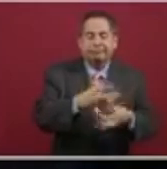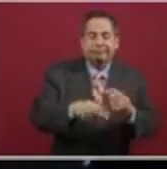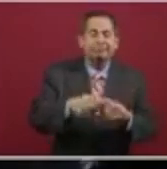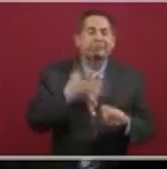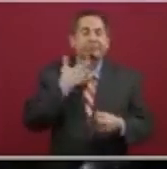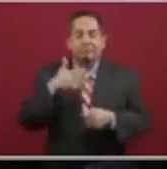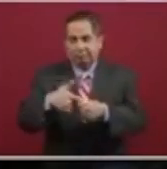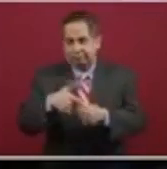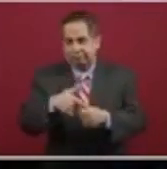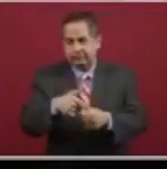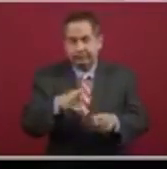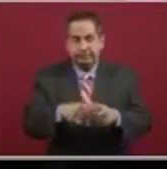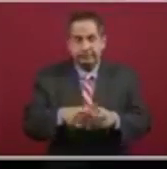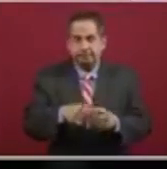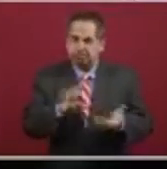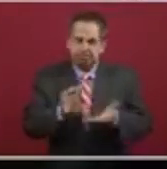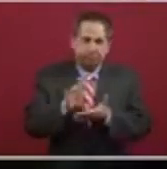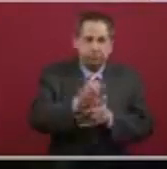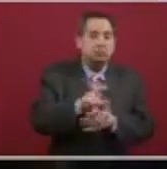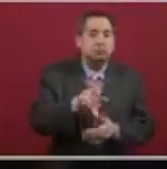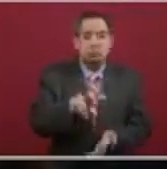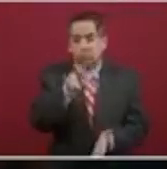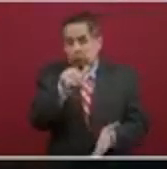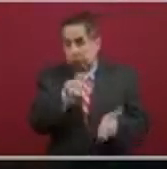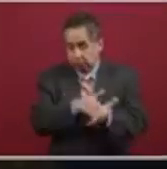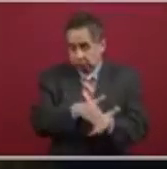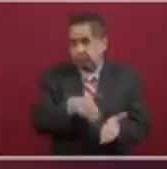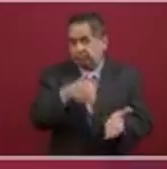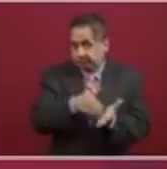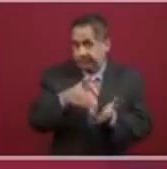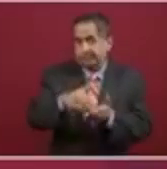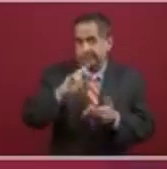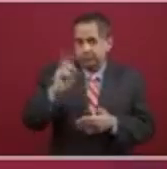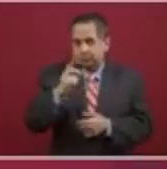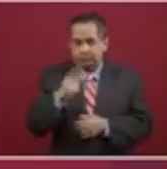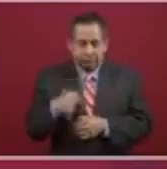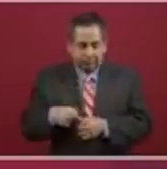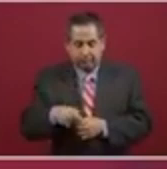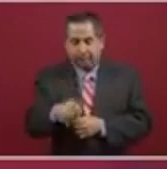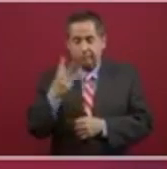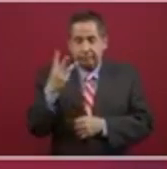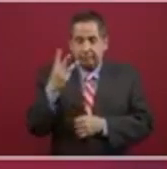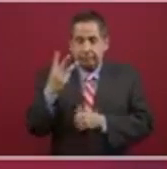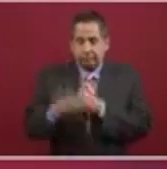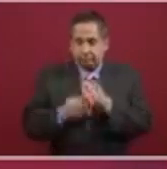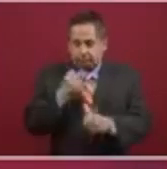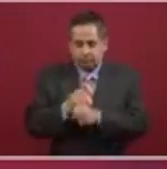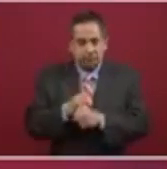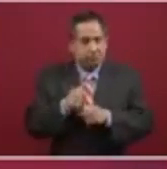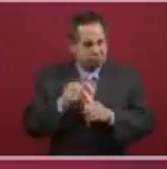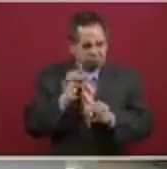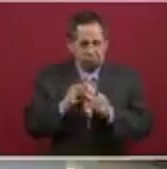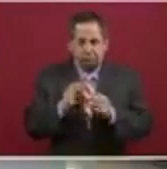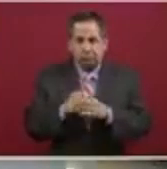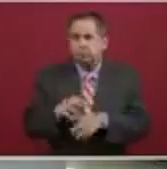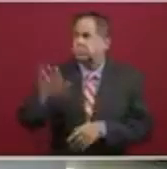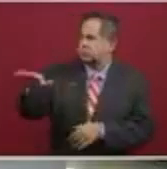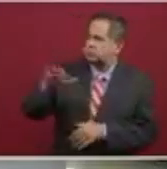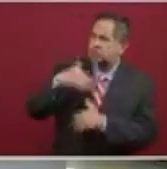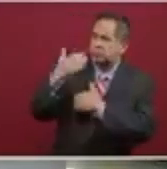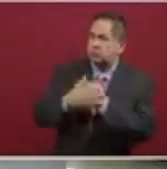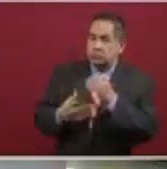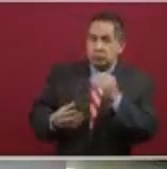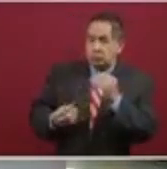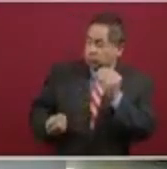8,000 millones de dólares y lo vamos a hacer en 3 años. ¿Se descarta entonces que se construya una